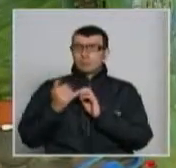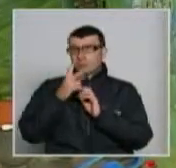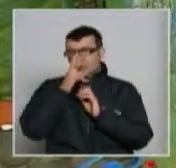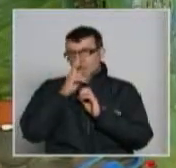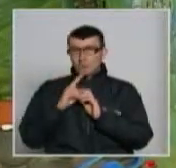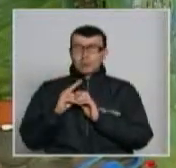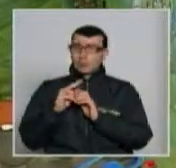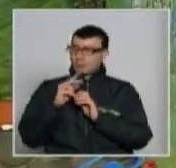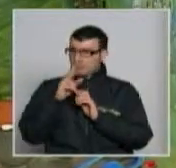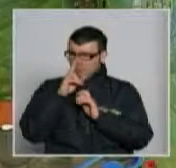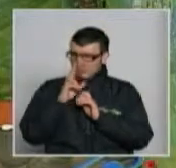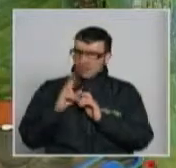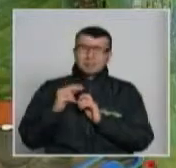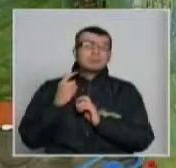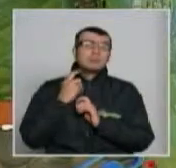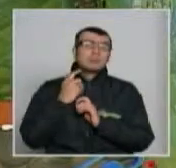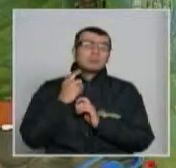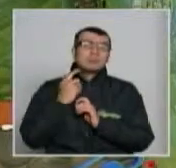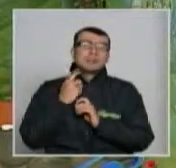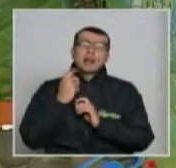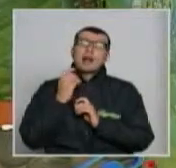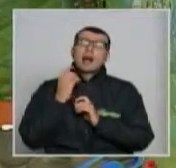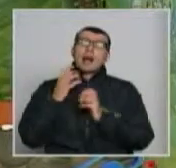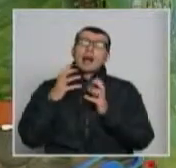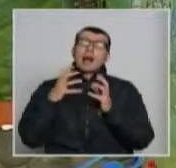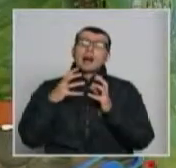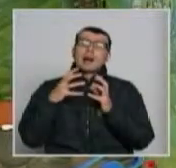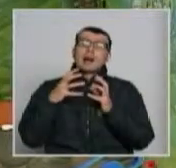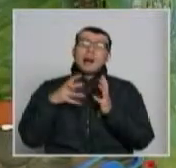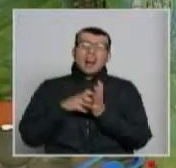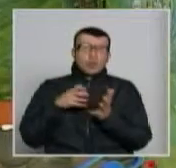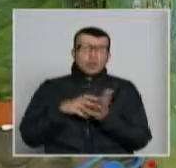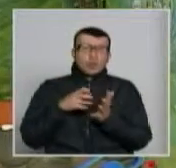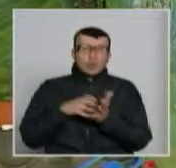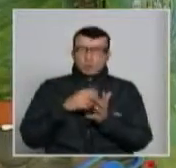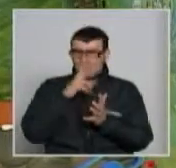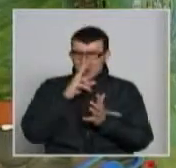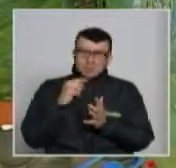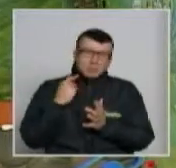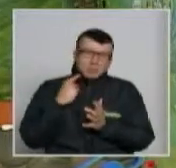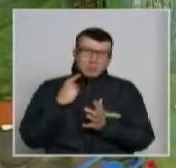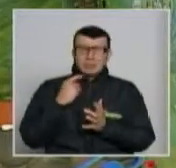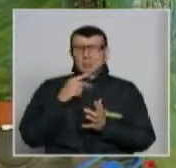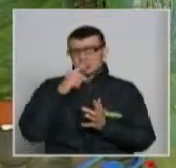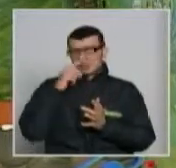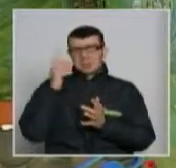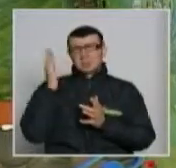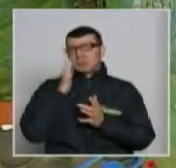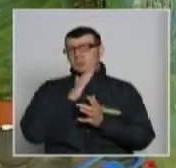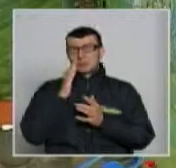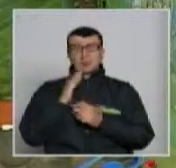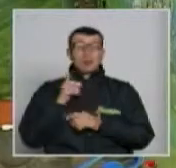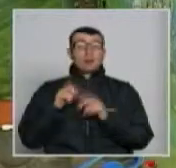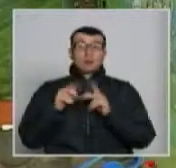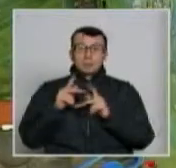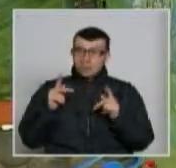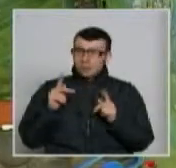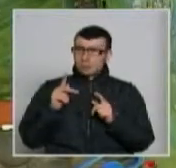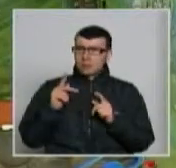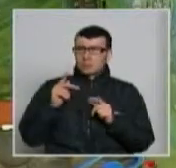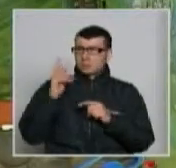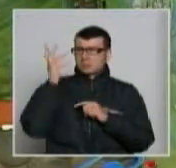un granito de arroz pequeño que tiene muy mal olor y que muchas personas las confunden